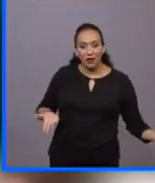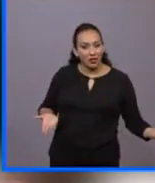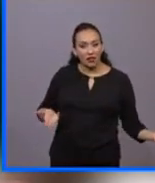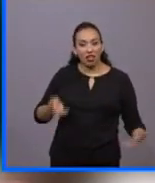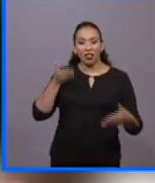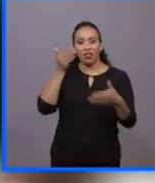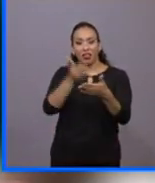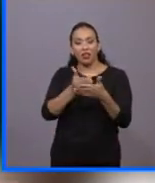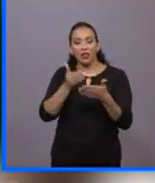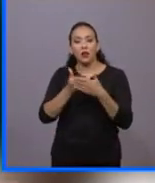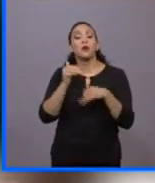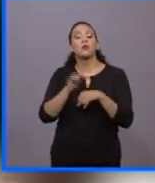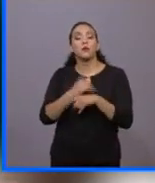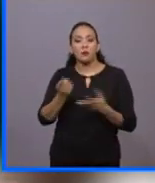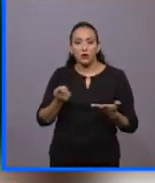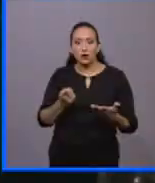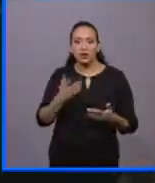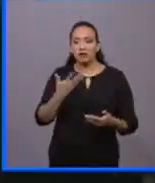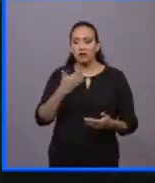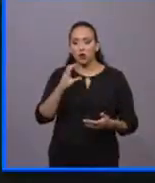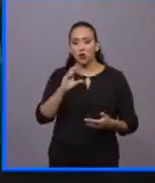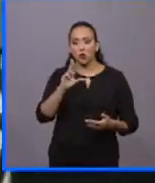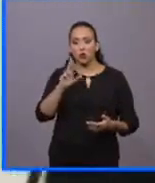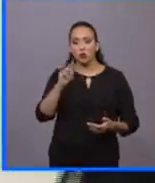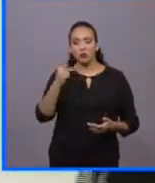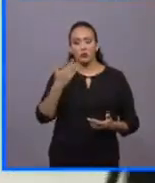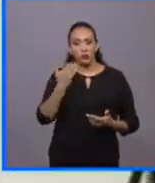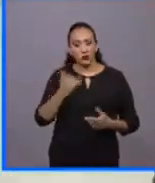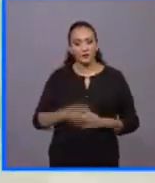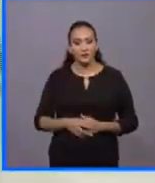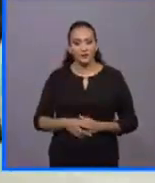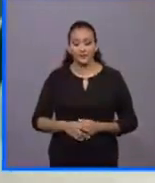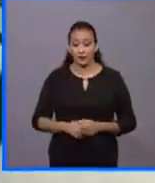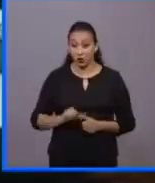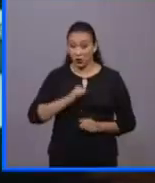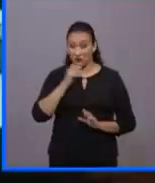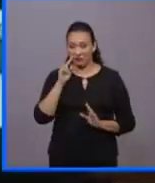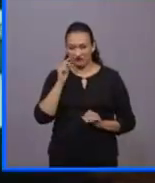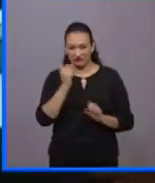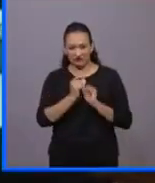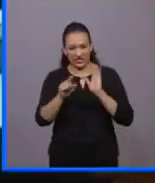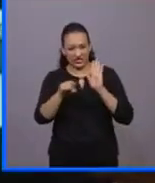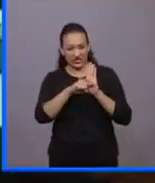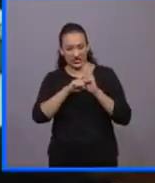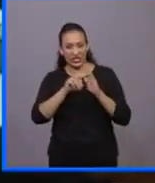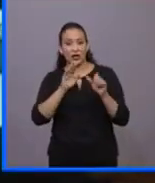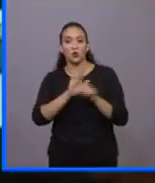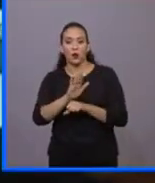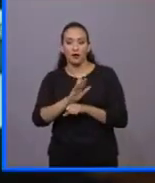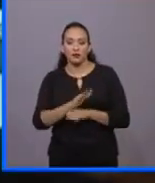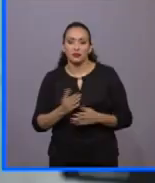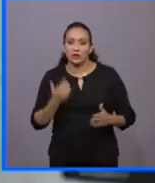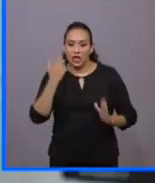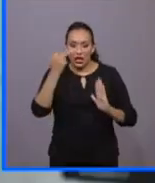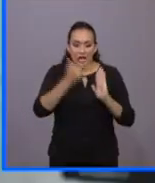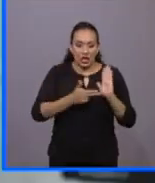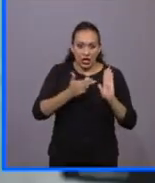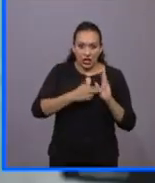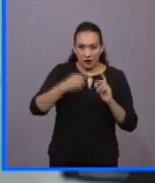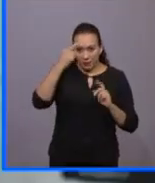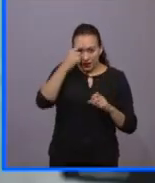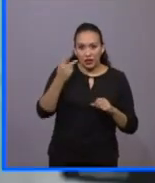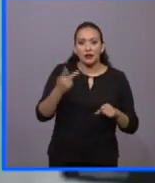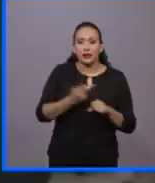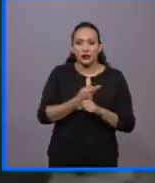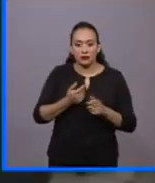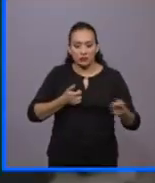de México porque no tienen una CURP. Otro aspecto negativo que plantea la iniciativa es la eliminación de herramientas de análisis de